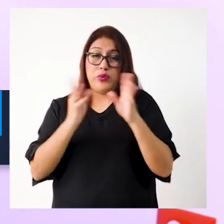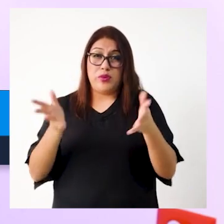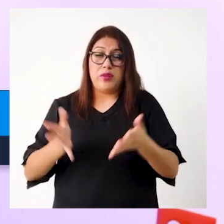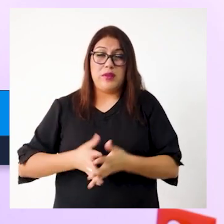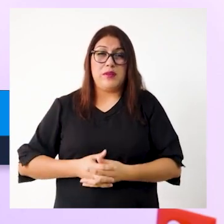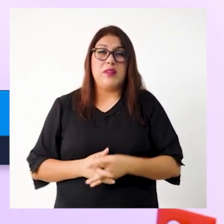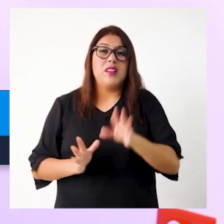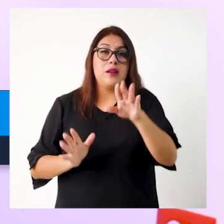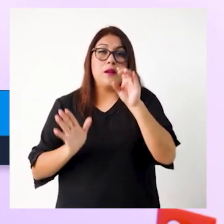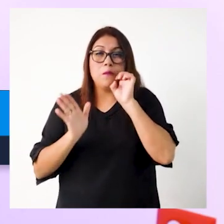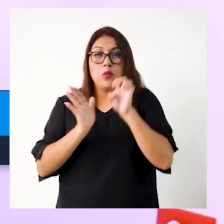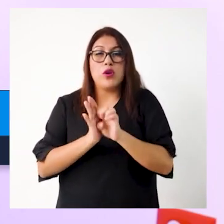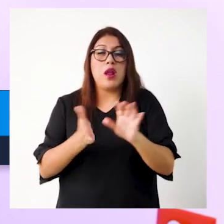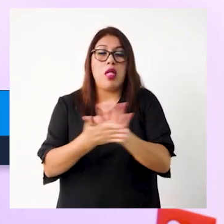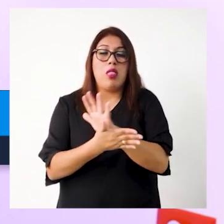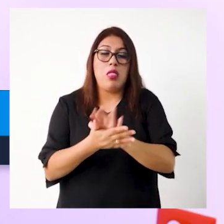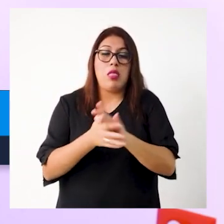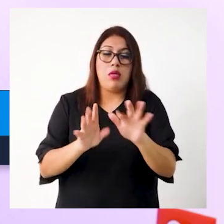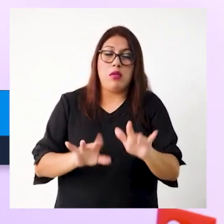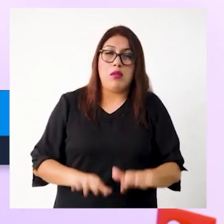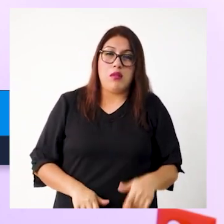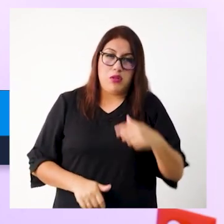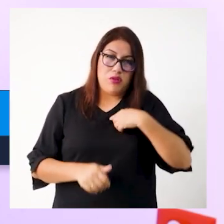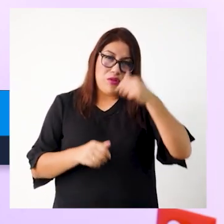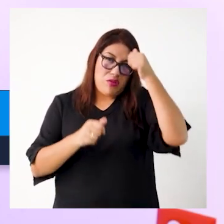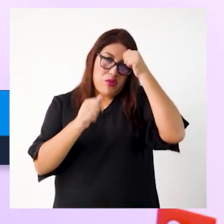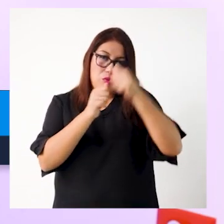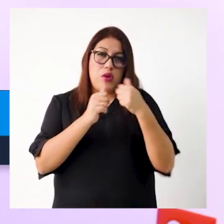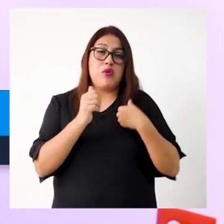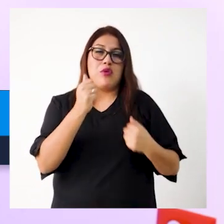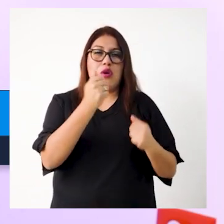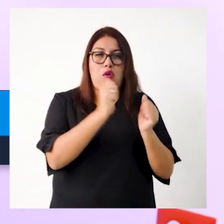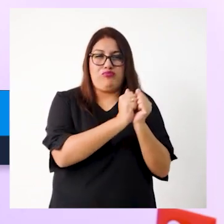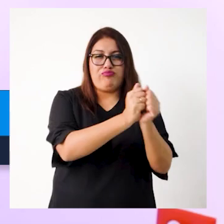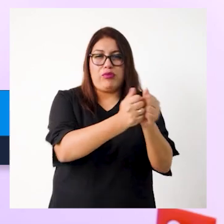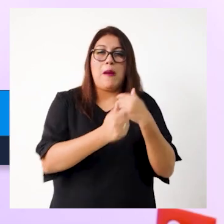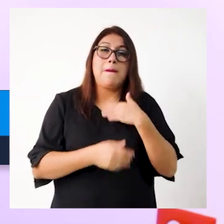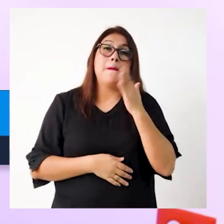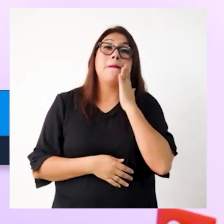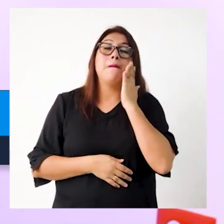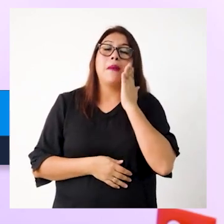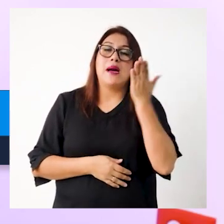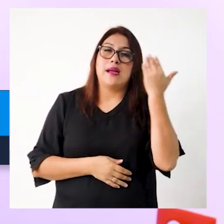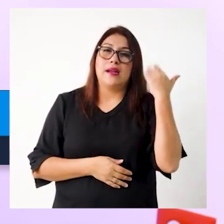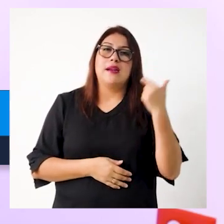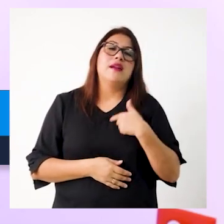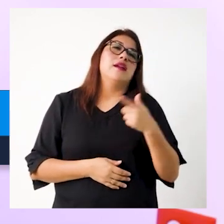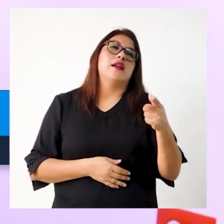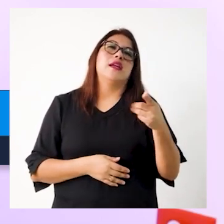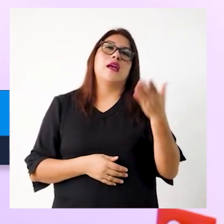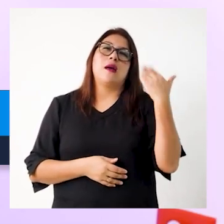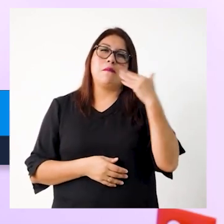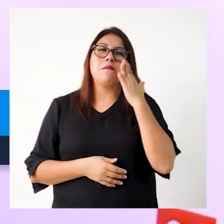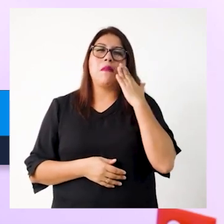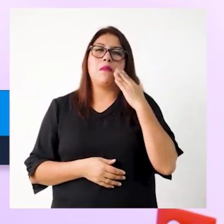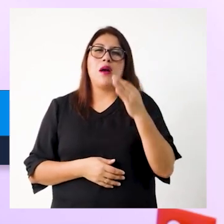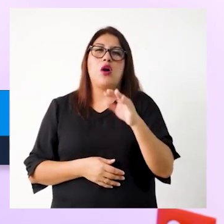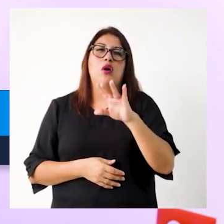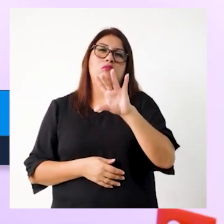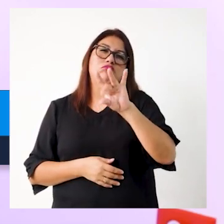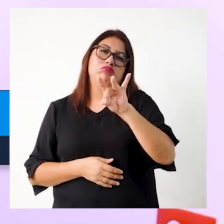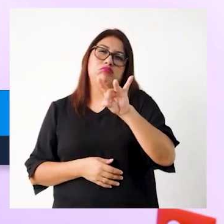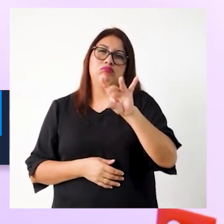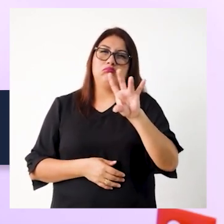decir, por ejemplo, los trámites, yo me acuerdo que acompañé a mi madre, que en esa época tendría